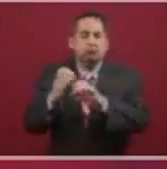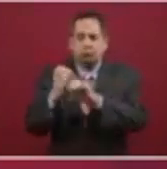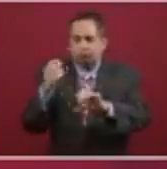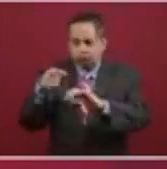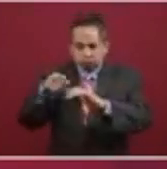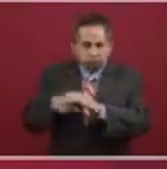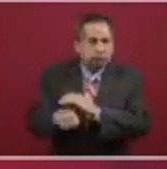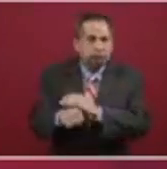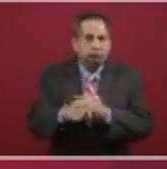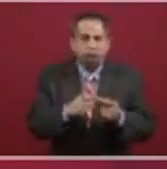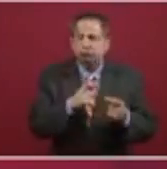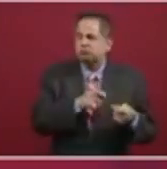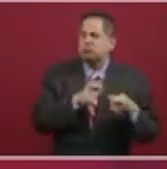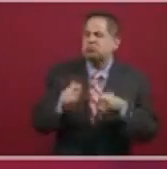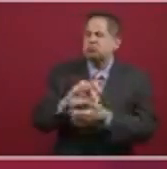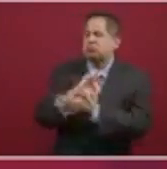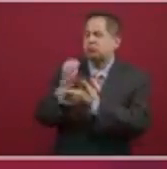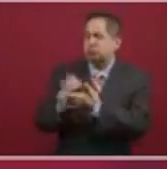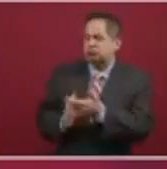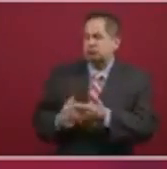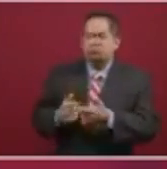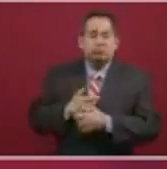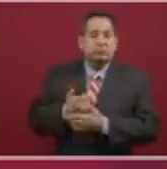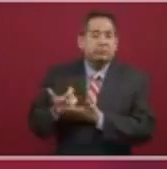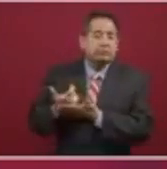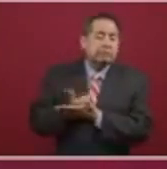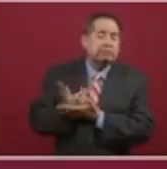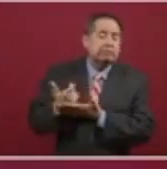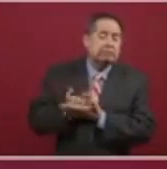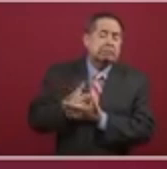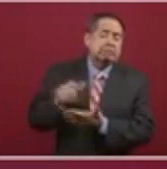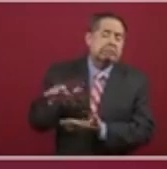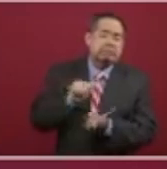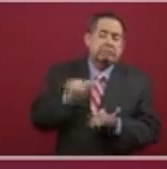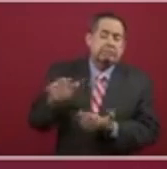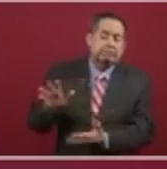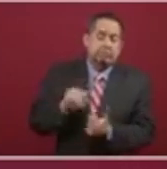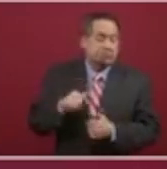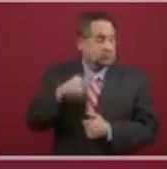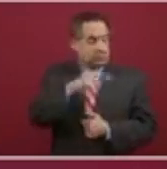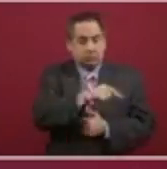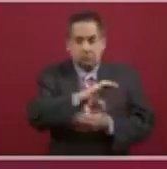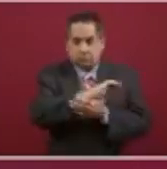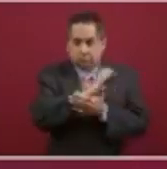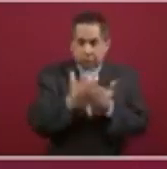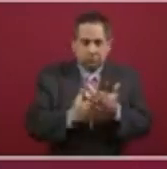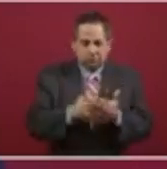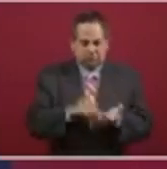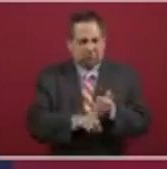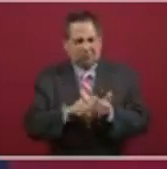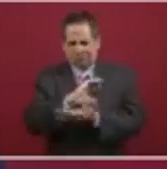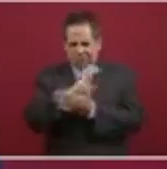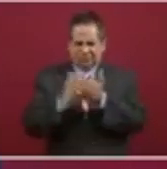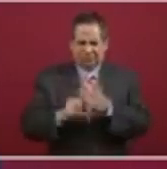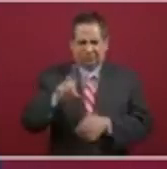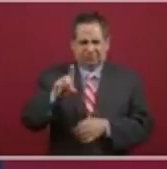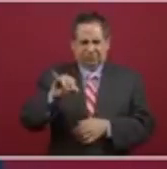grandes obras, sino tenían contratos hasta en el DIF,